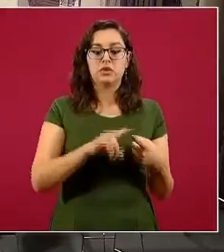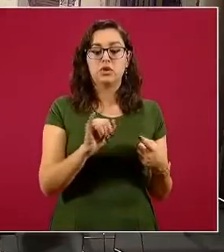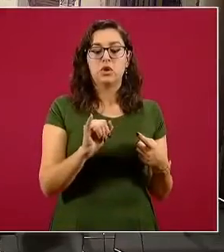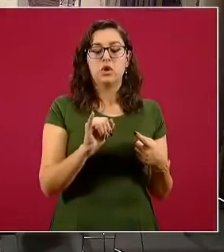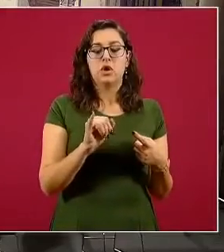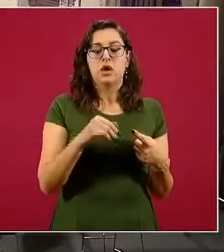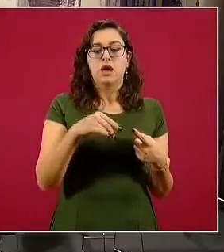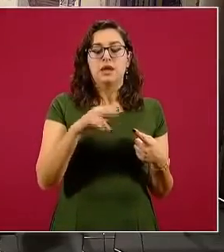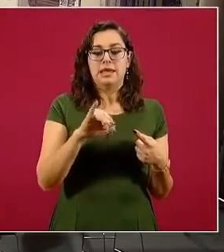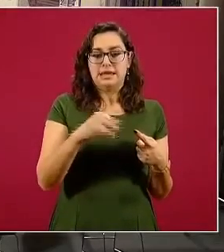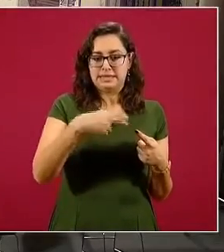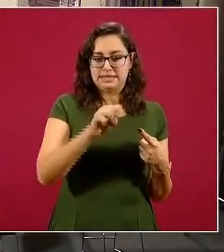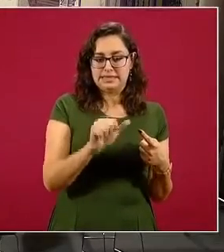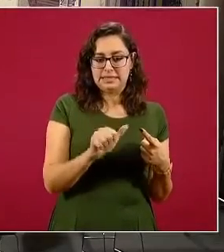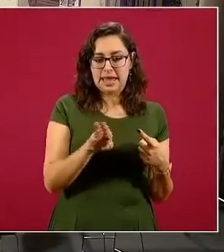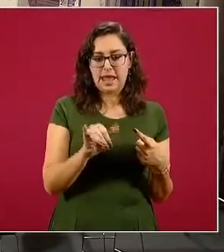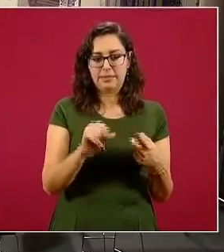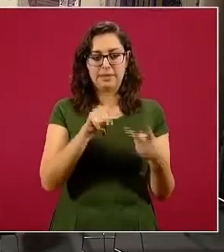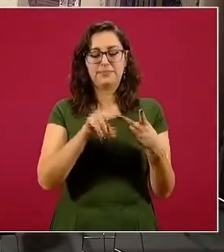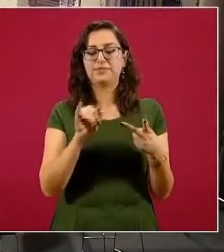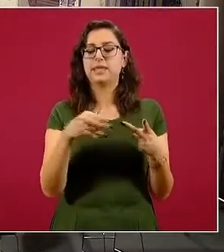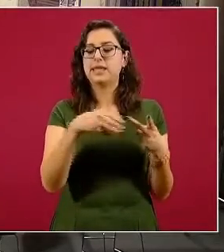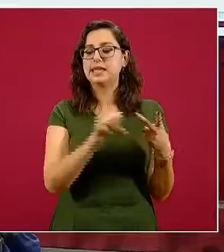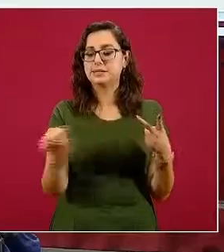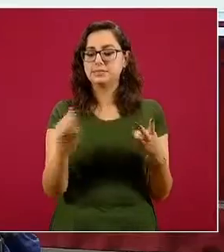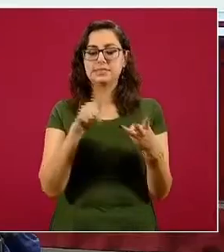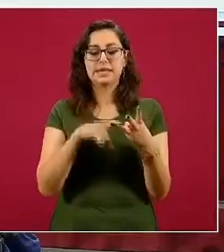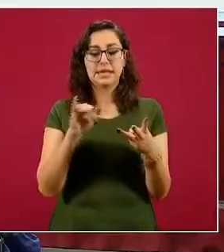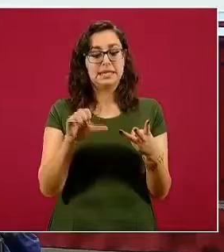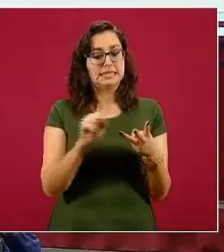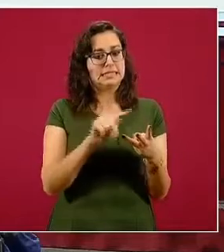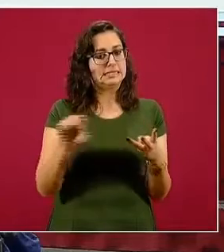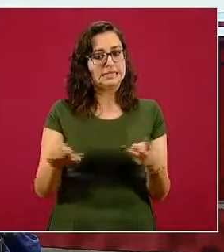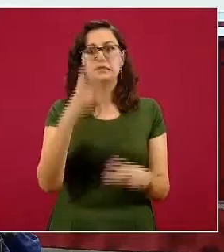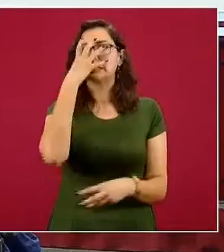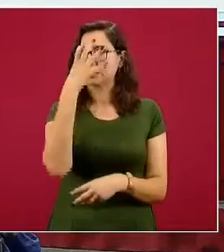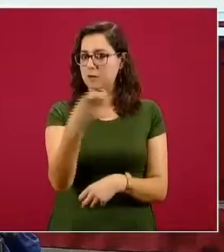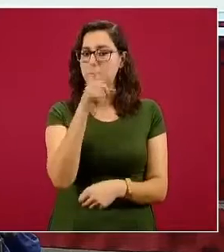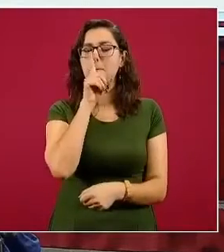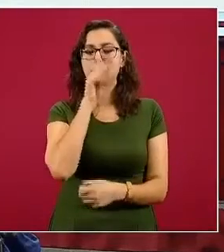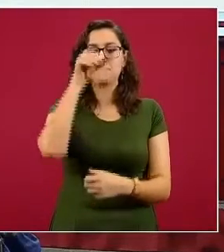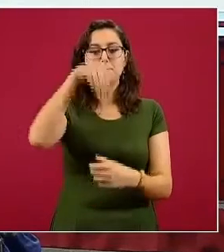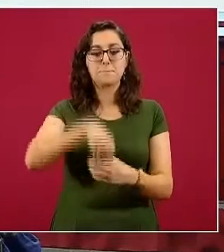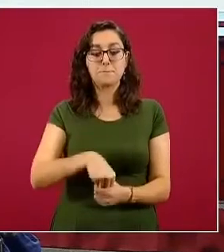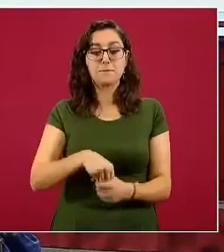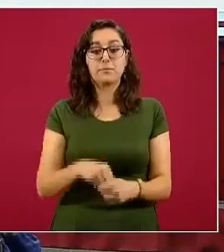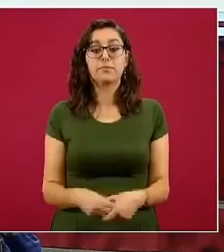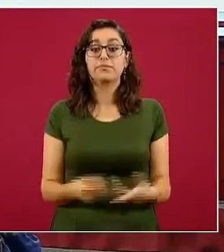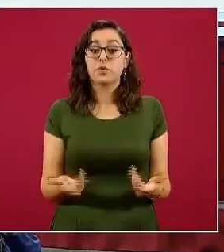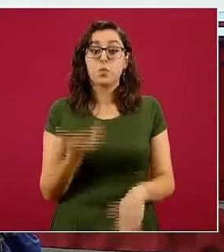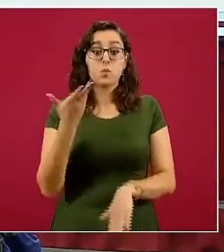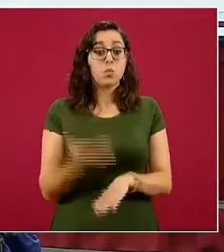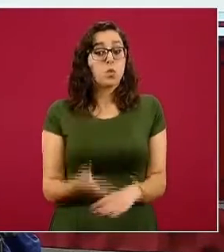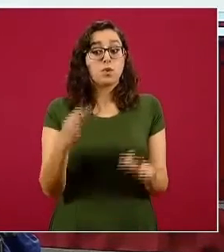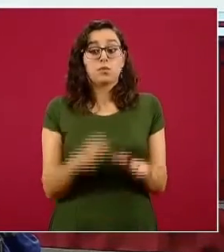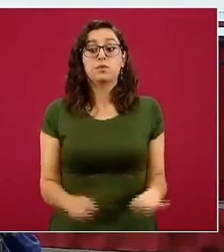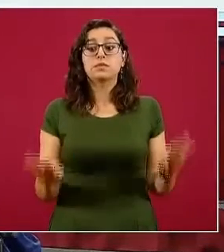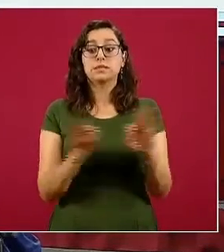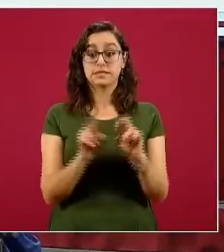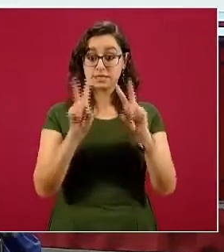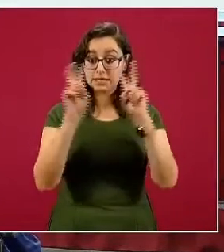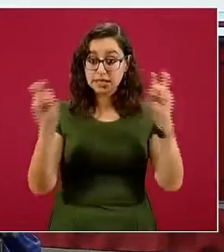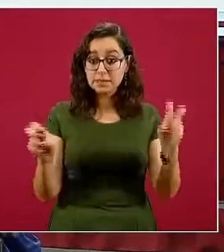ISSSTE se toma al 100%. Y aquí lo más importante es que es gratuita y